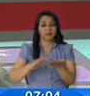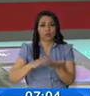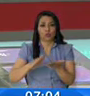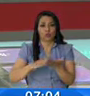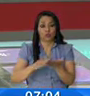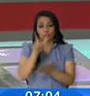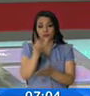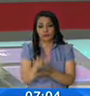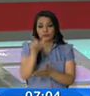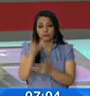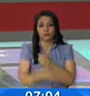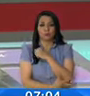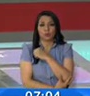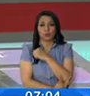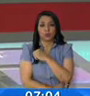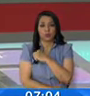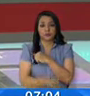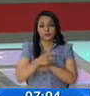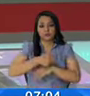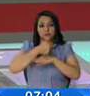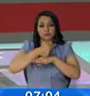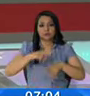Las autoridades investigan lo sucedido.